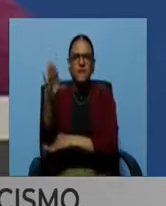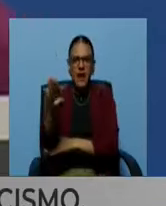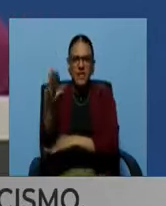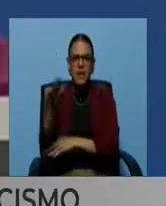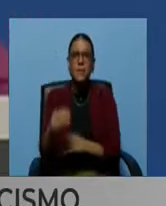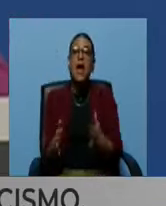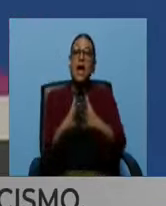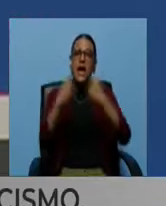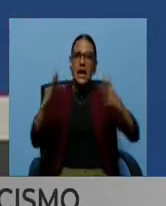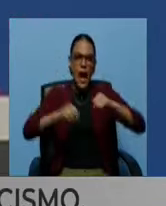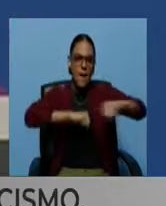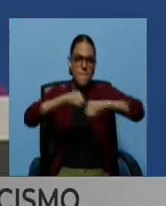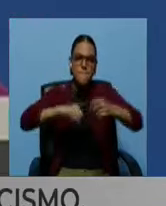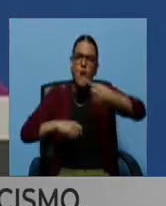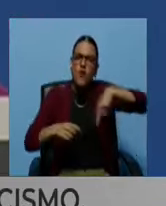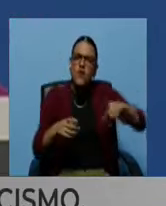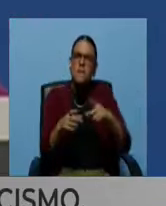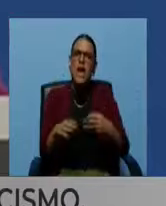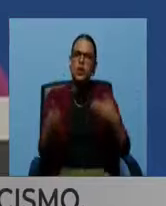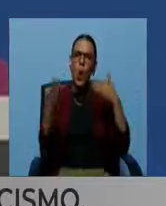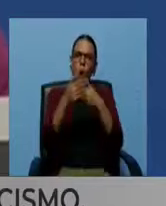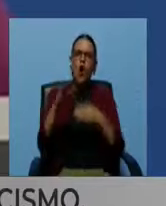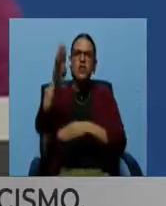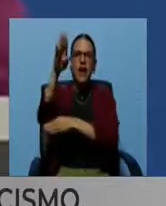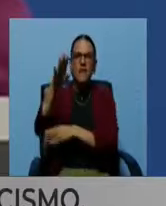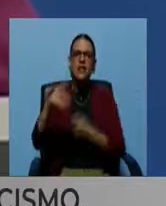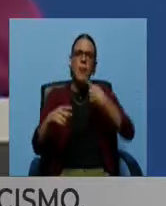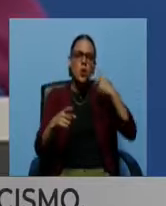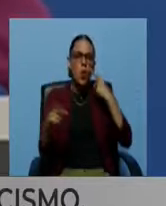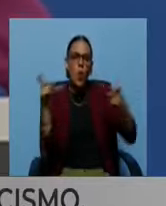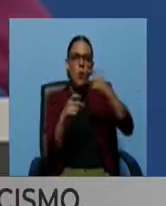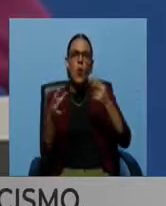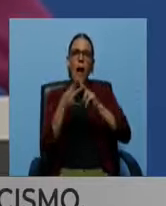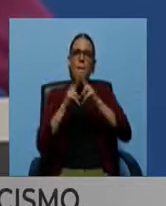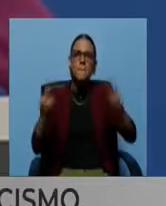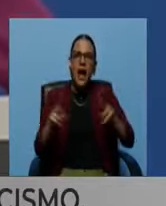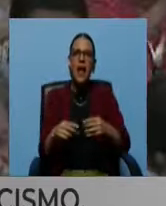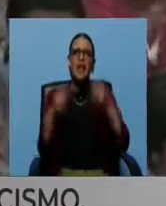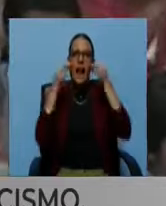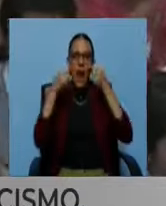gran movimiento antifascista por la paz de la humanidad.